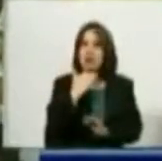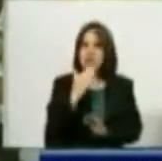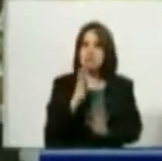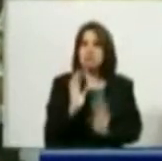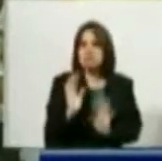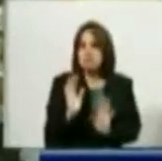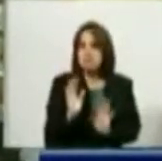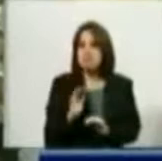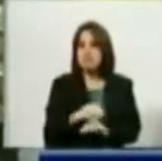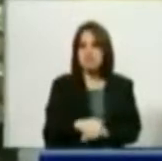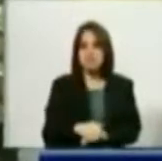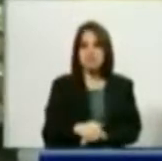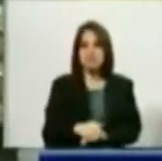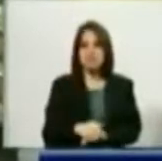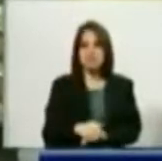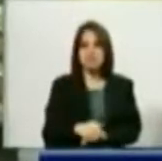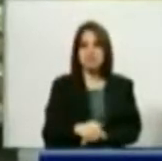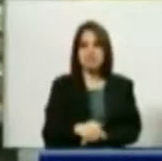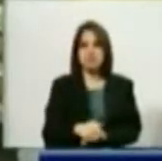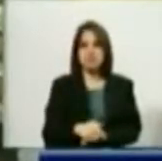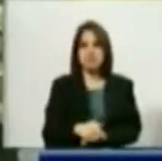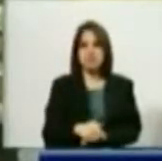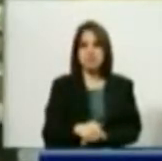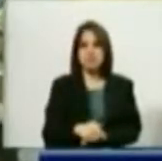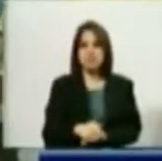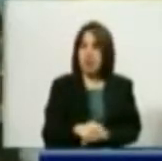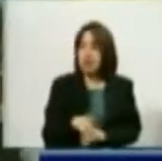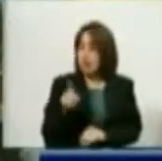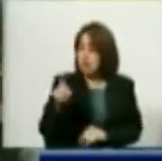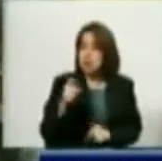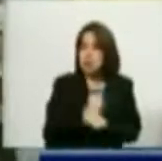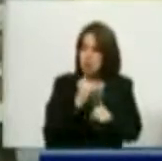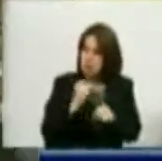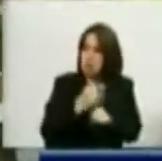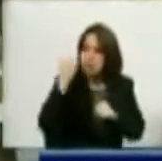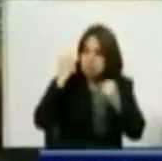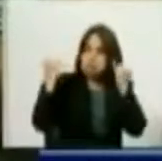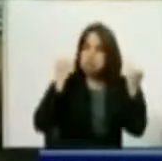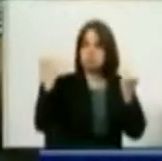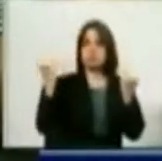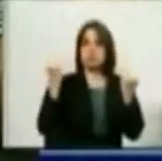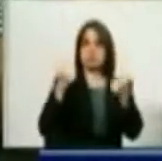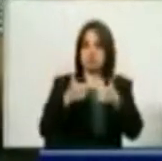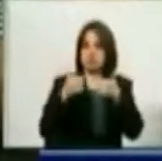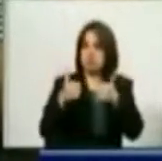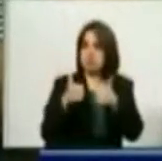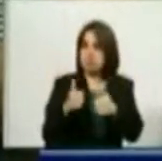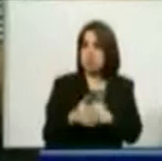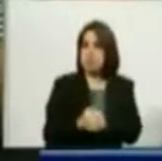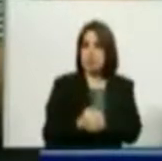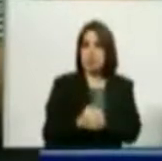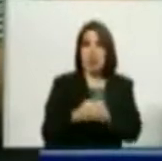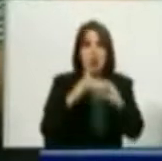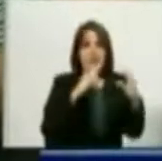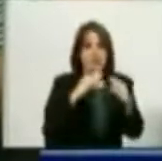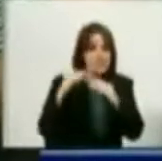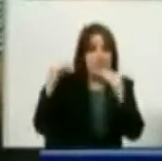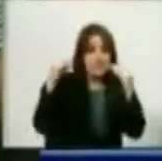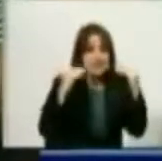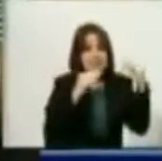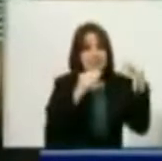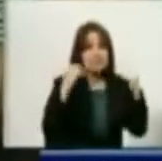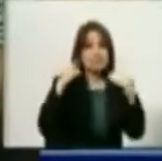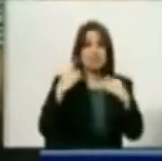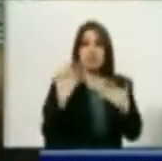creo yo que sé algo entonces vamos a trabajar la de oíste nos acaba de una idea este señor y lo sacó la patilla pues ya anda corriendo